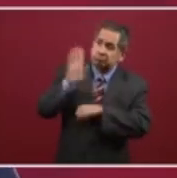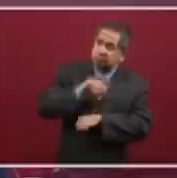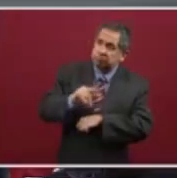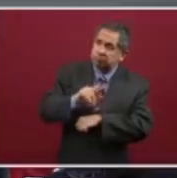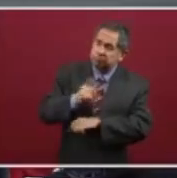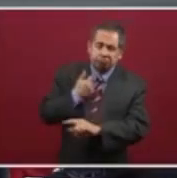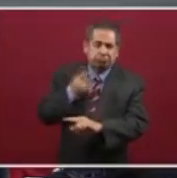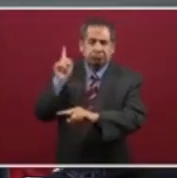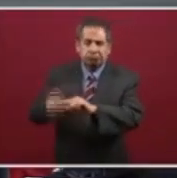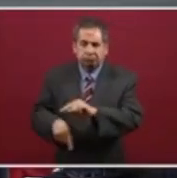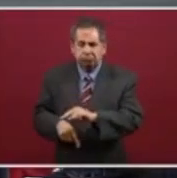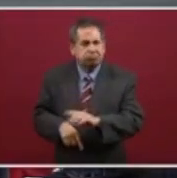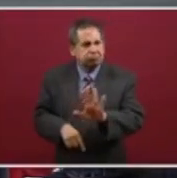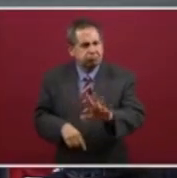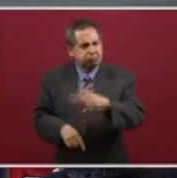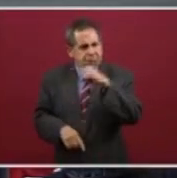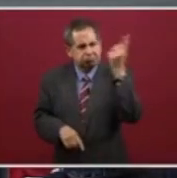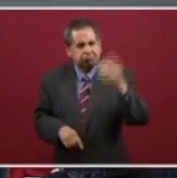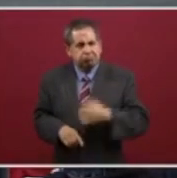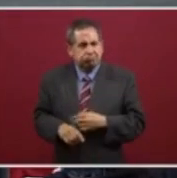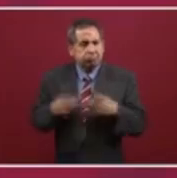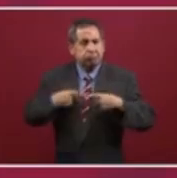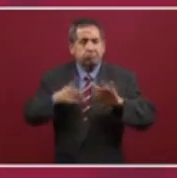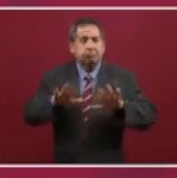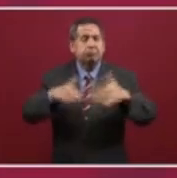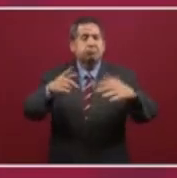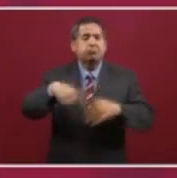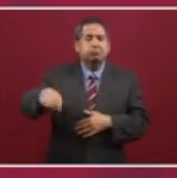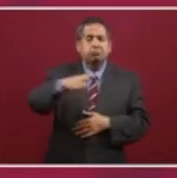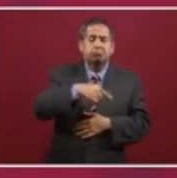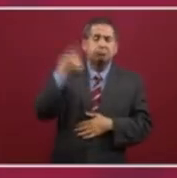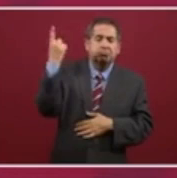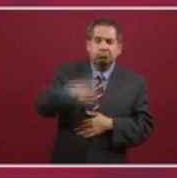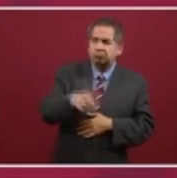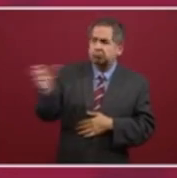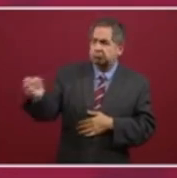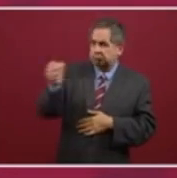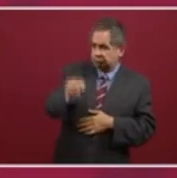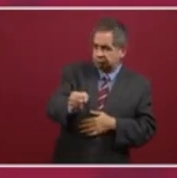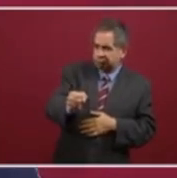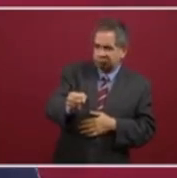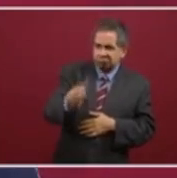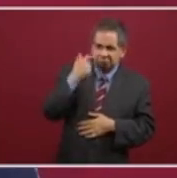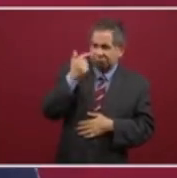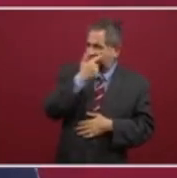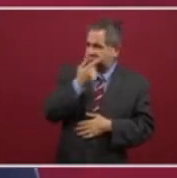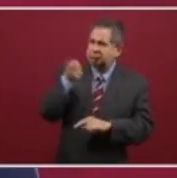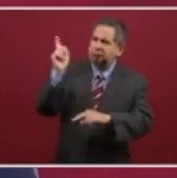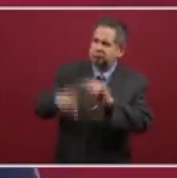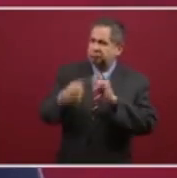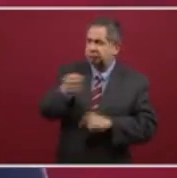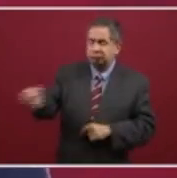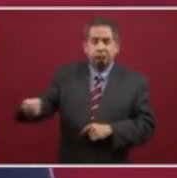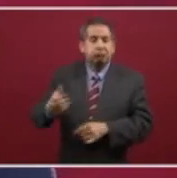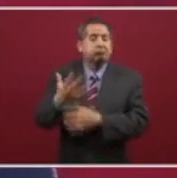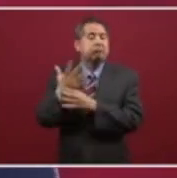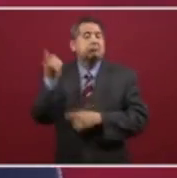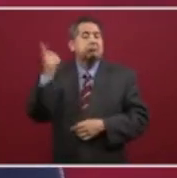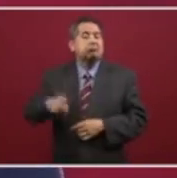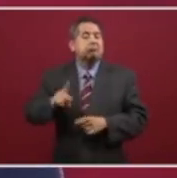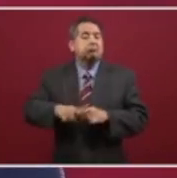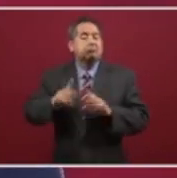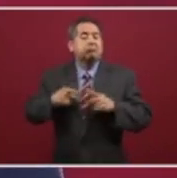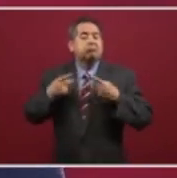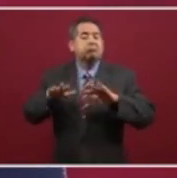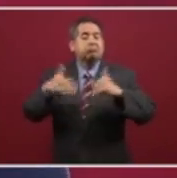Y es sencillo, porque el pueblo pone y el pueblo quita. Y la pregunta es, ¿quieres que